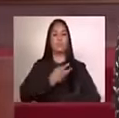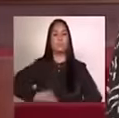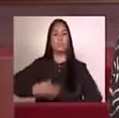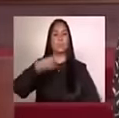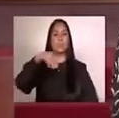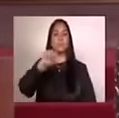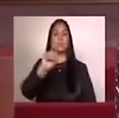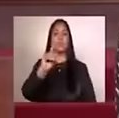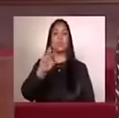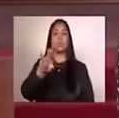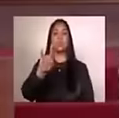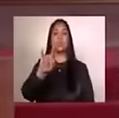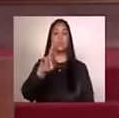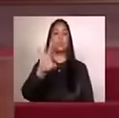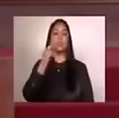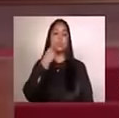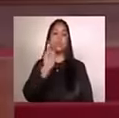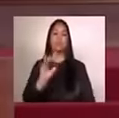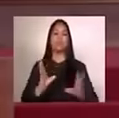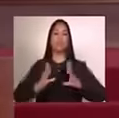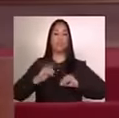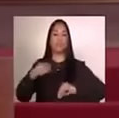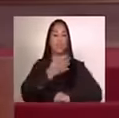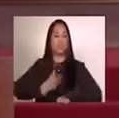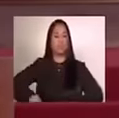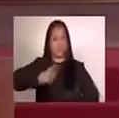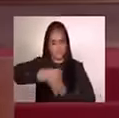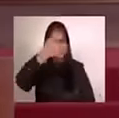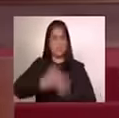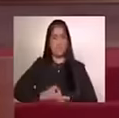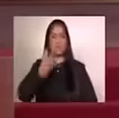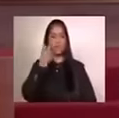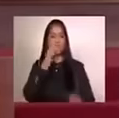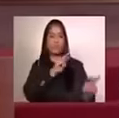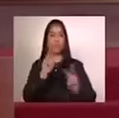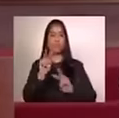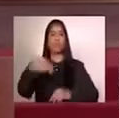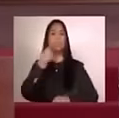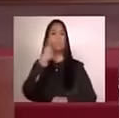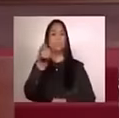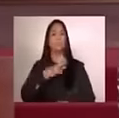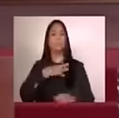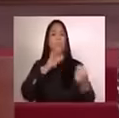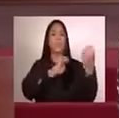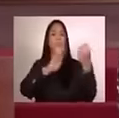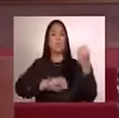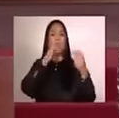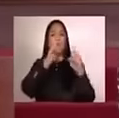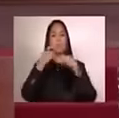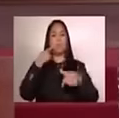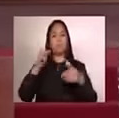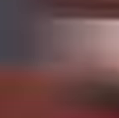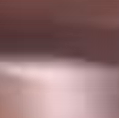fallecidos ningún gobierno es ni será legítimo si se mantiene en el poder sobre la base de la